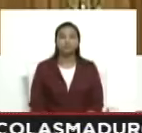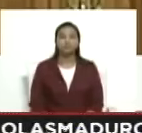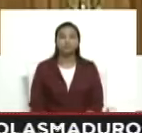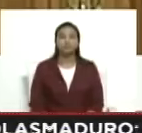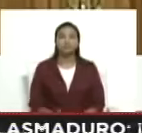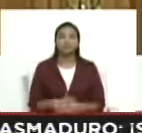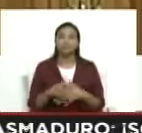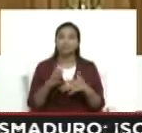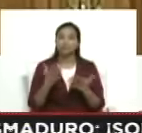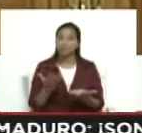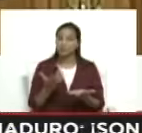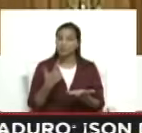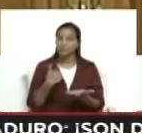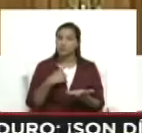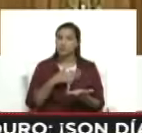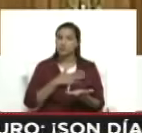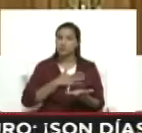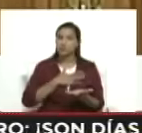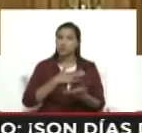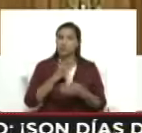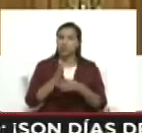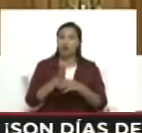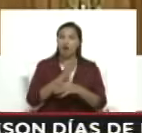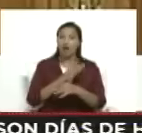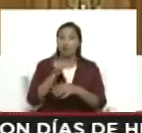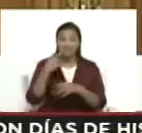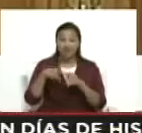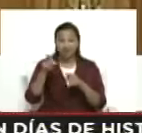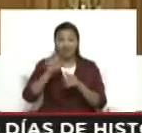Nosotros teníamos, habían llamado antes a paro.